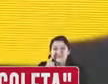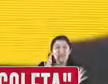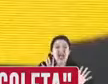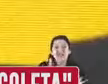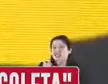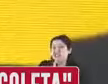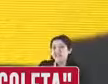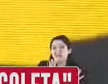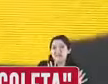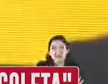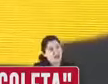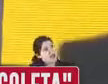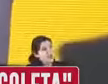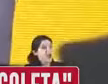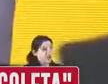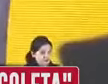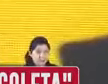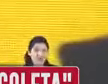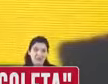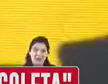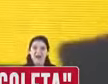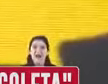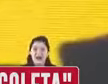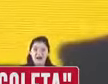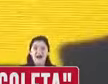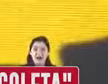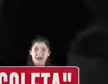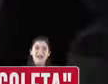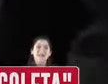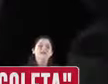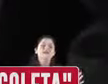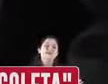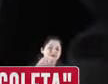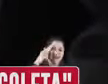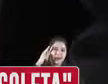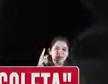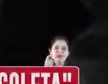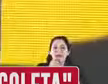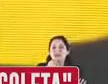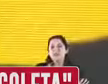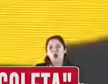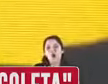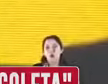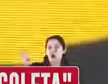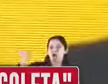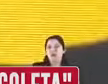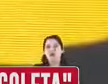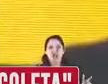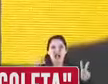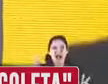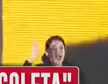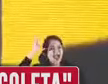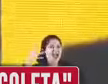chocolate yo siempre vivía así miren pónganle que yo soy una brocha peronista una morocha